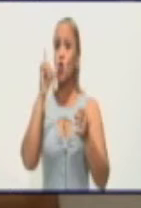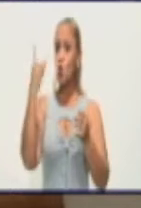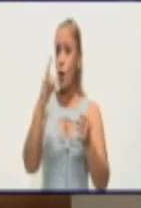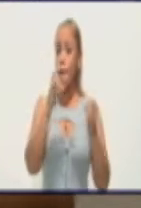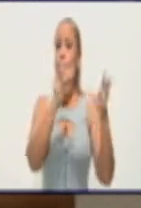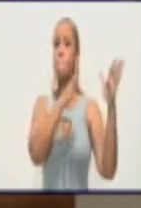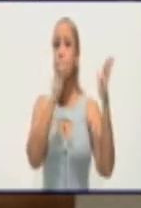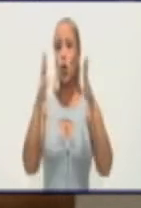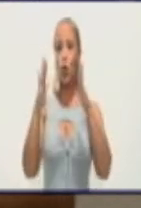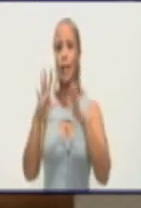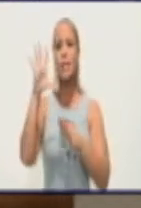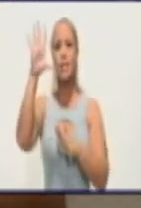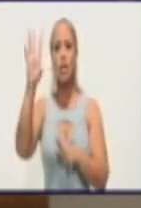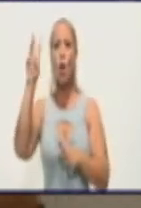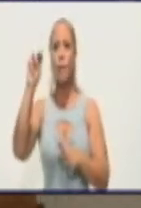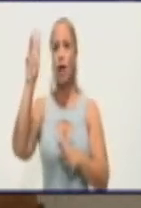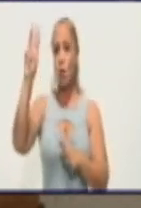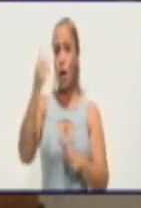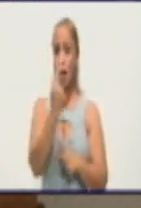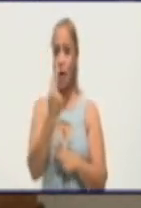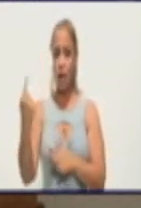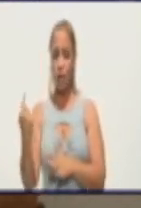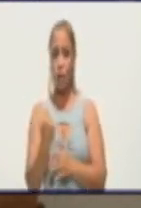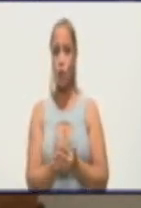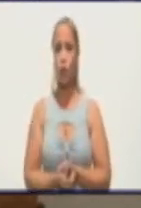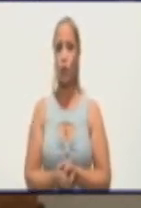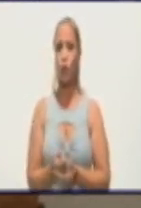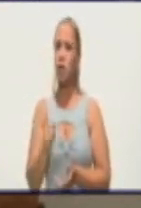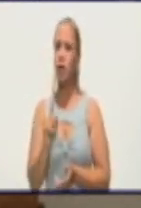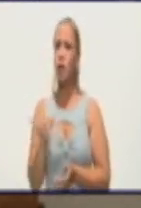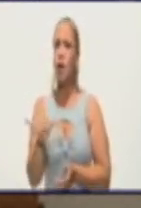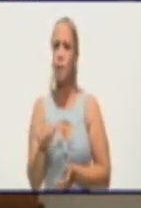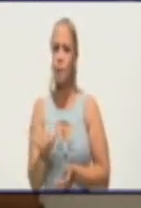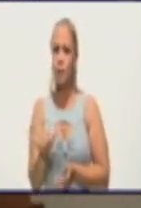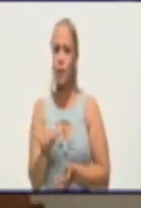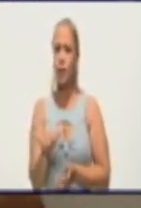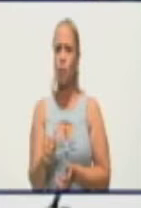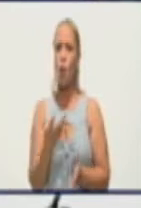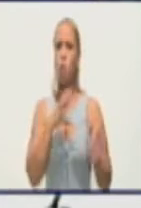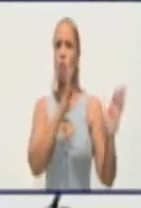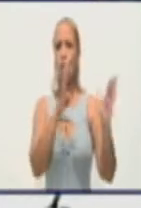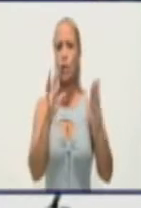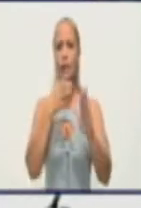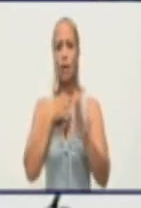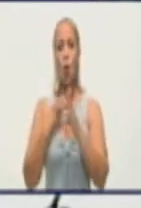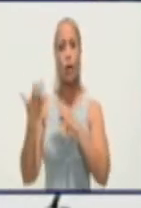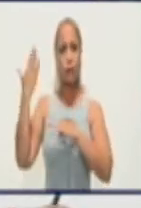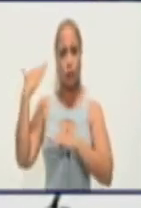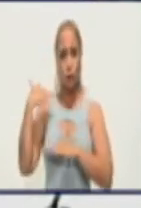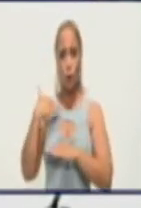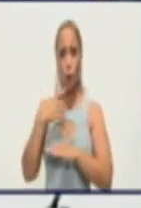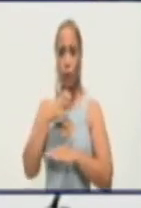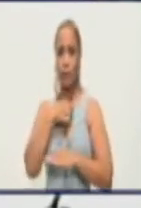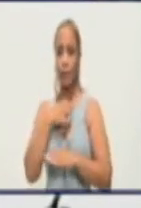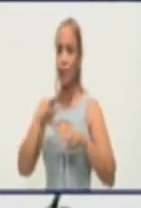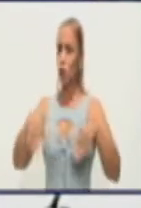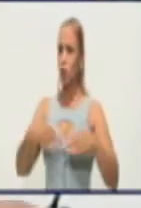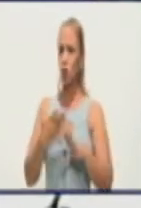5 mega agua cada uno que ya no es la misma lo mismo creo que teníamos anteriormente porque estamos una situación atípica